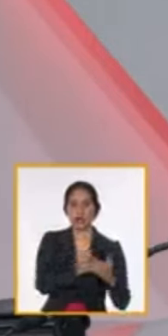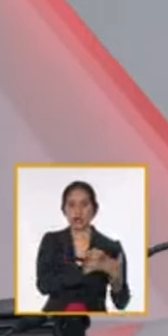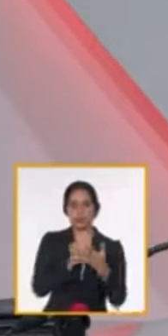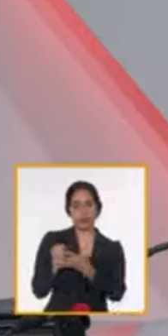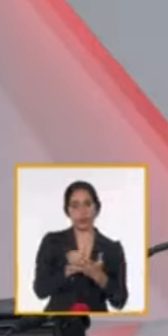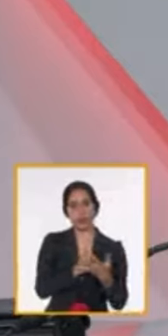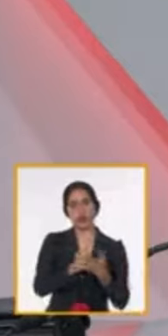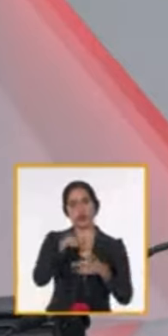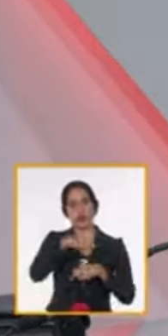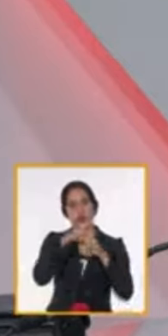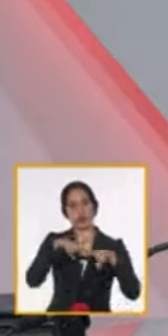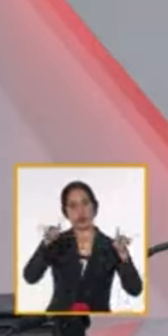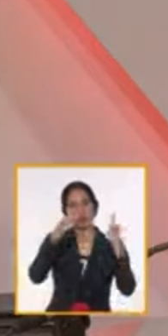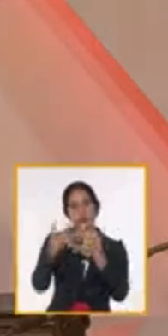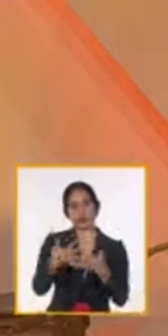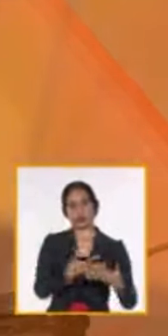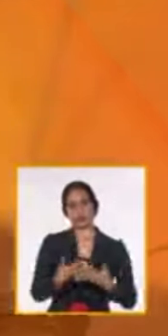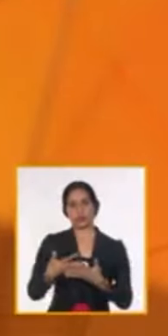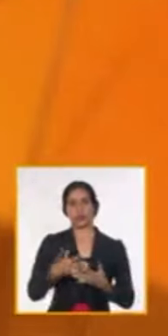en los Estados Unidos.